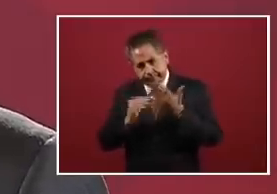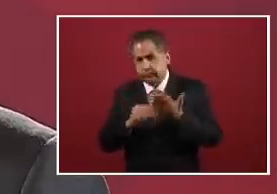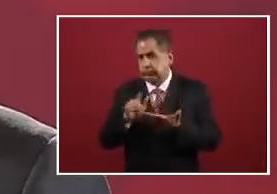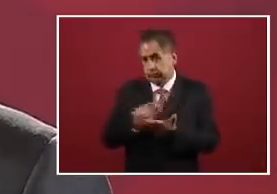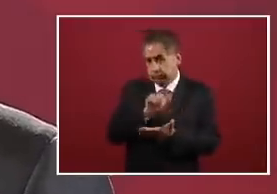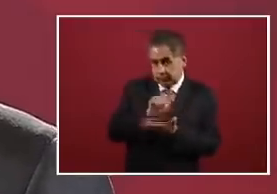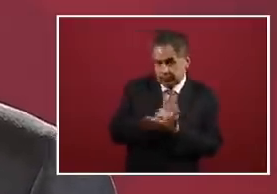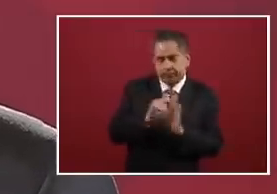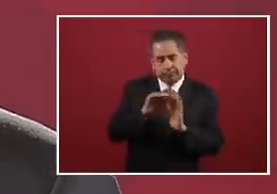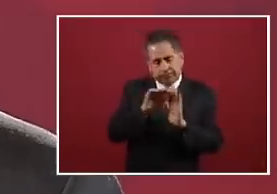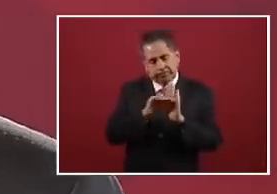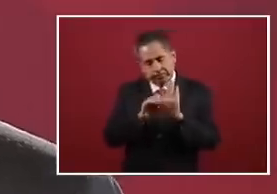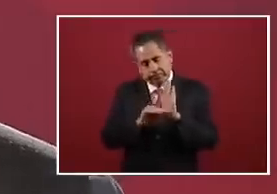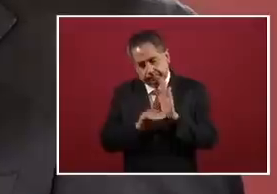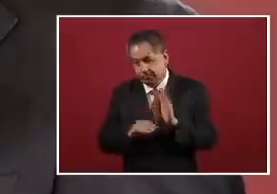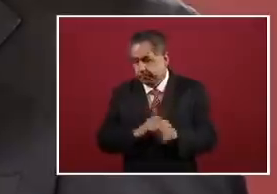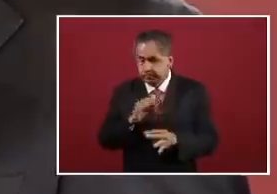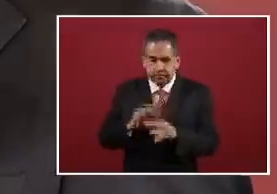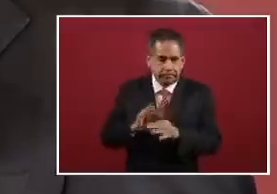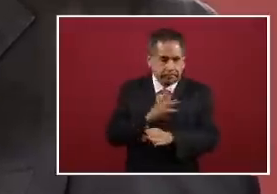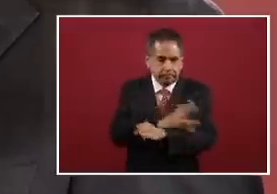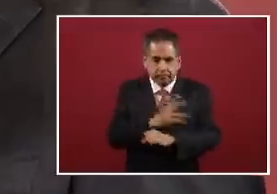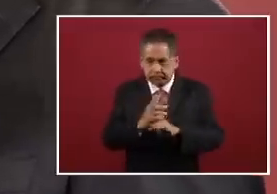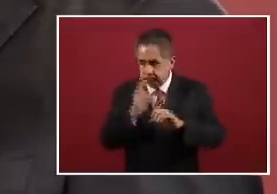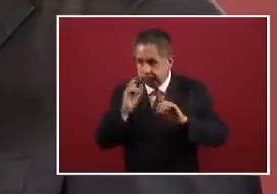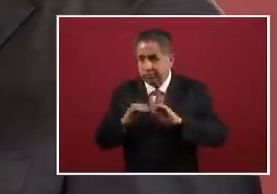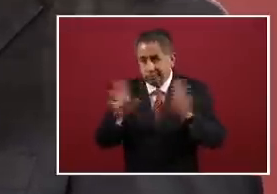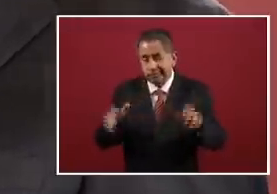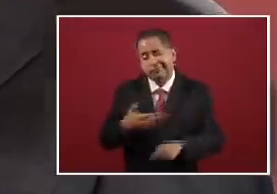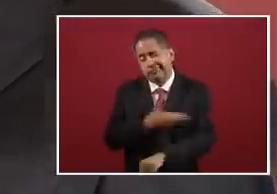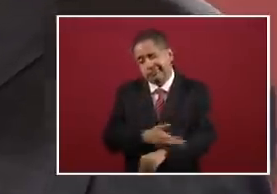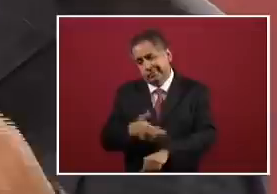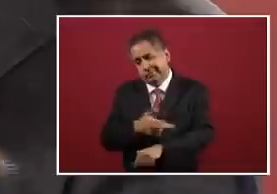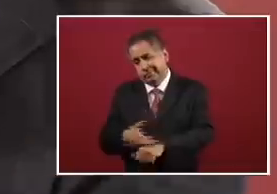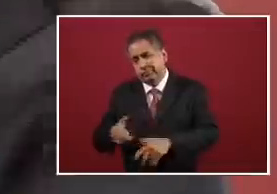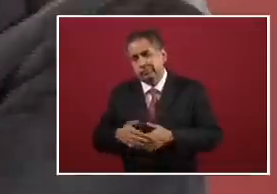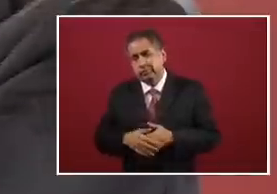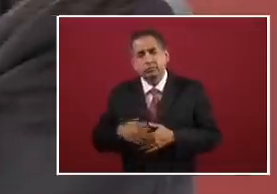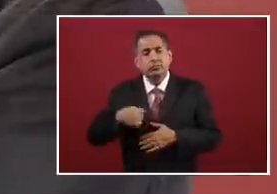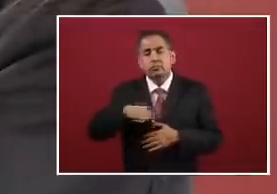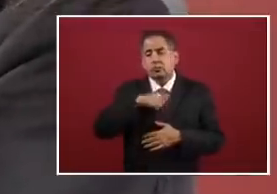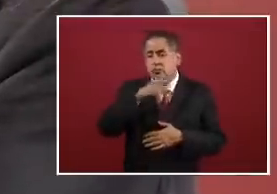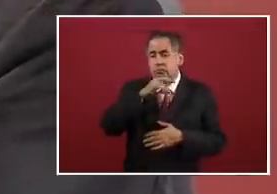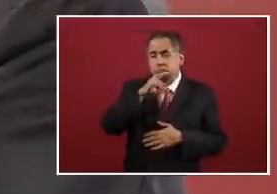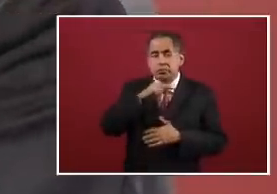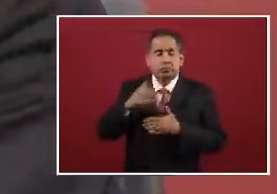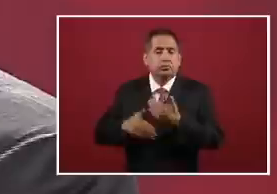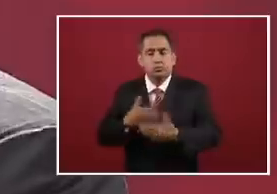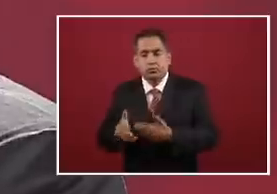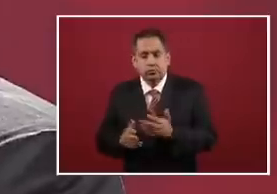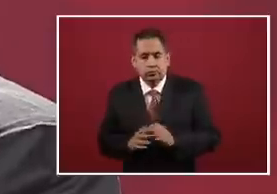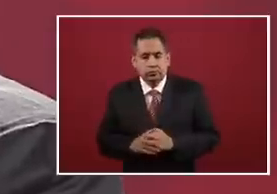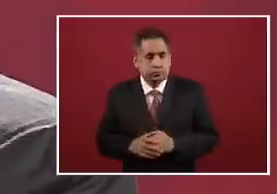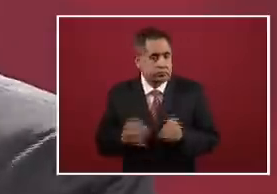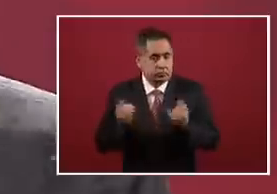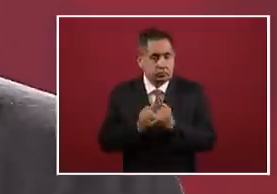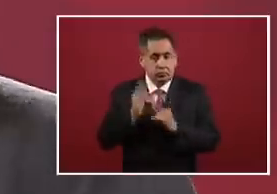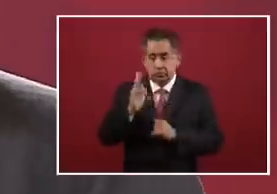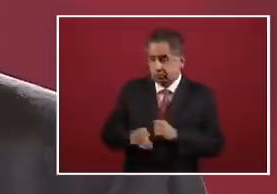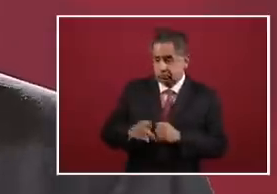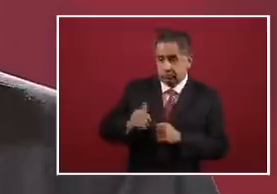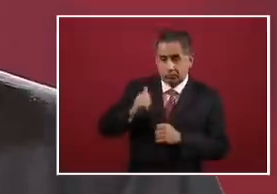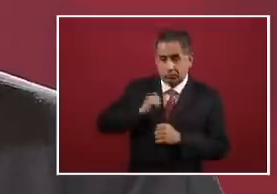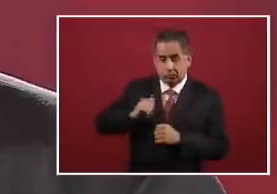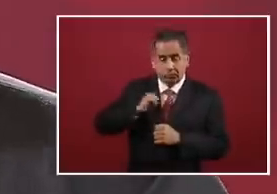legales, tiene que haber transparencia. Nosotros no podemos hacer lo mismo que hicieron